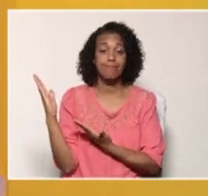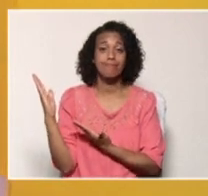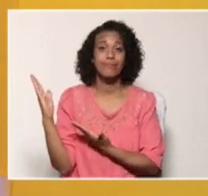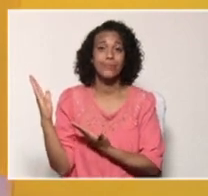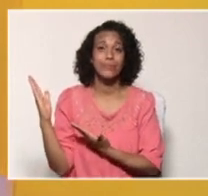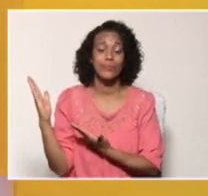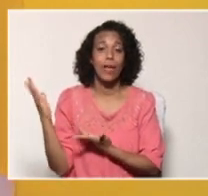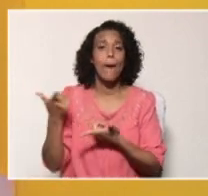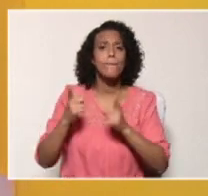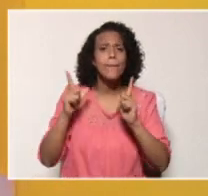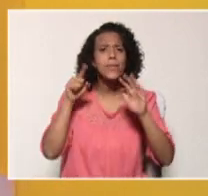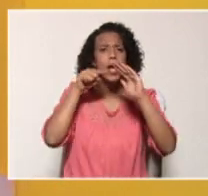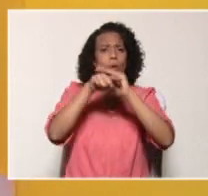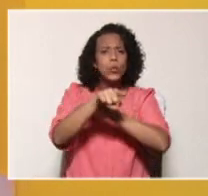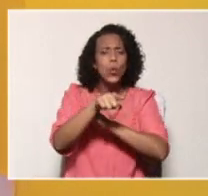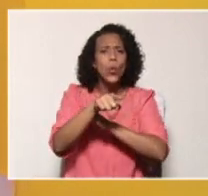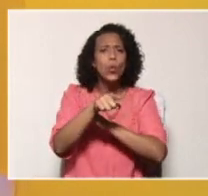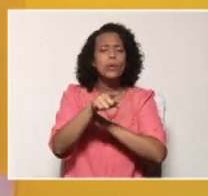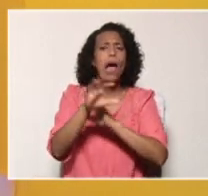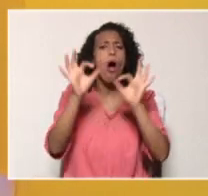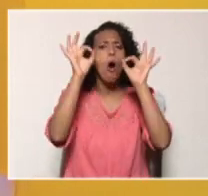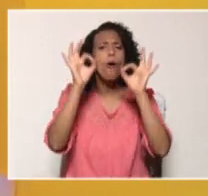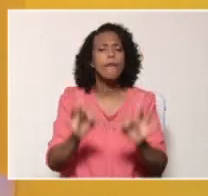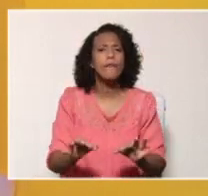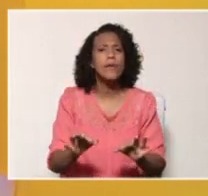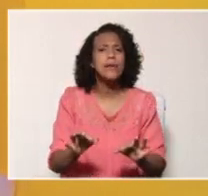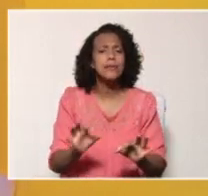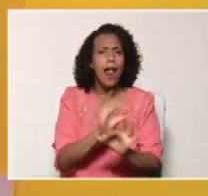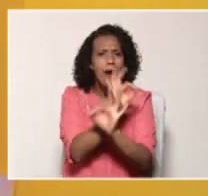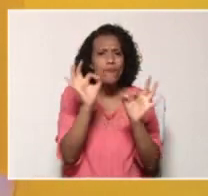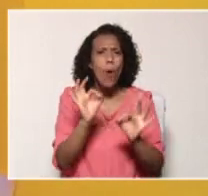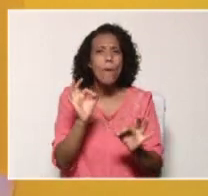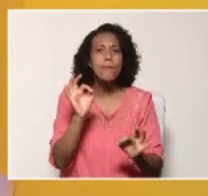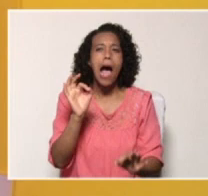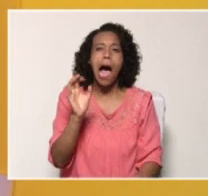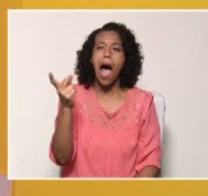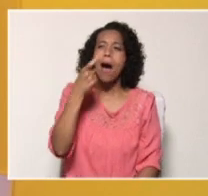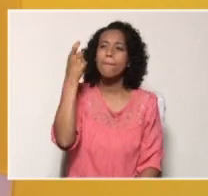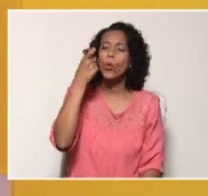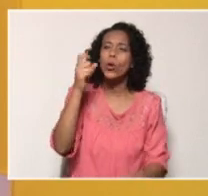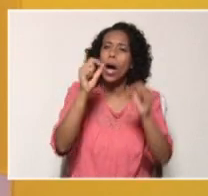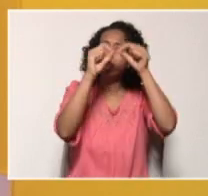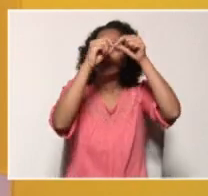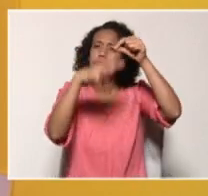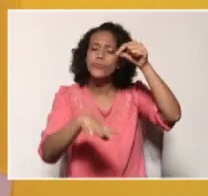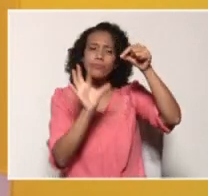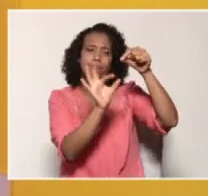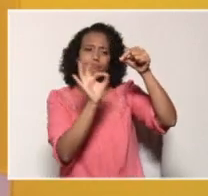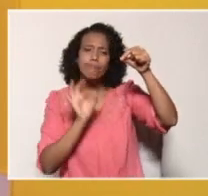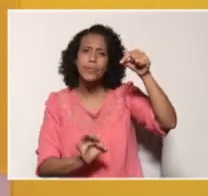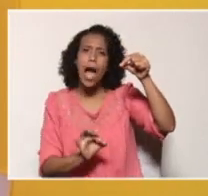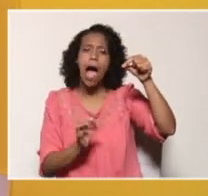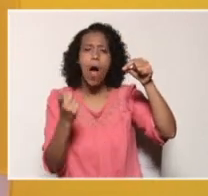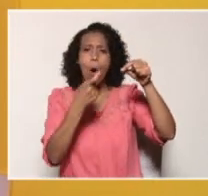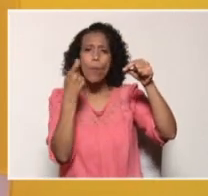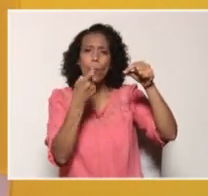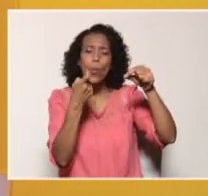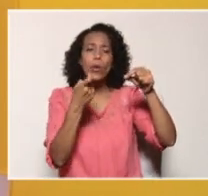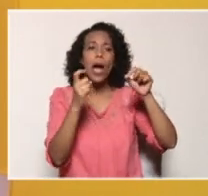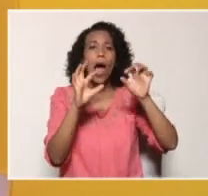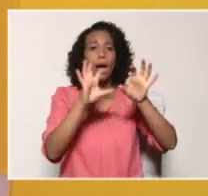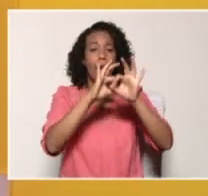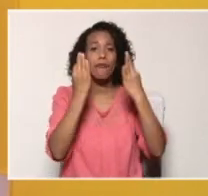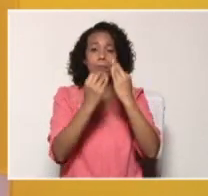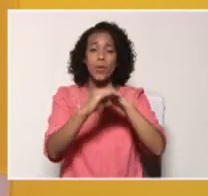me.gov.be te permite ingresar a nuestra página oficial y de esa manera descargar contenidos adicionales que también puedes conseguir en